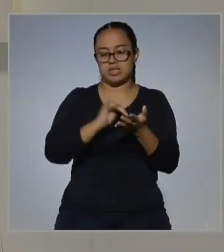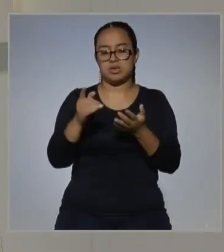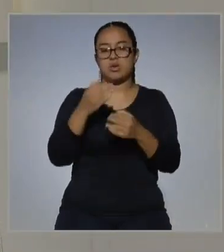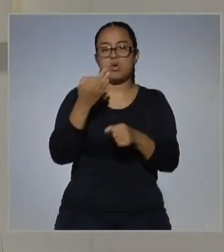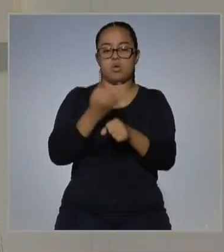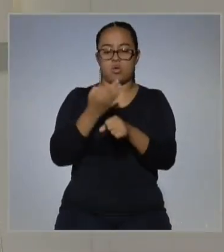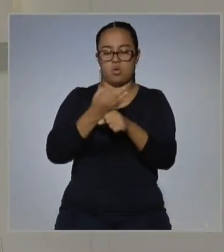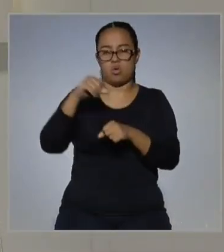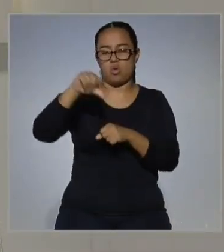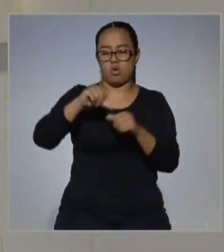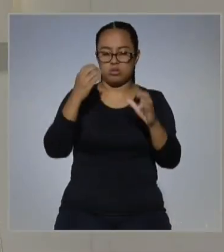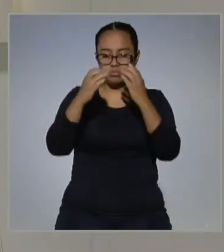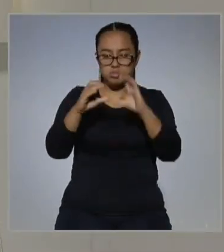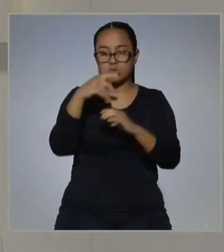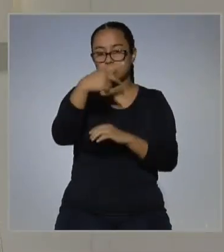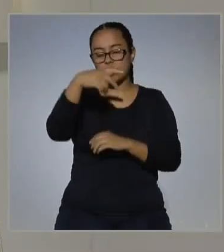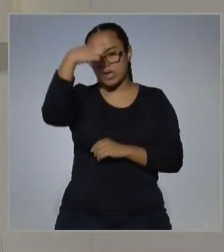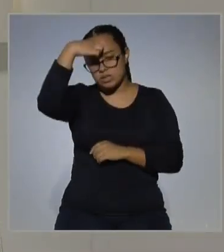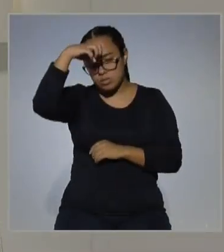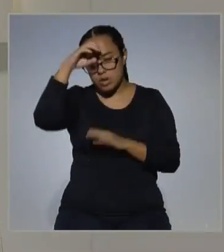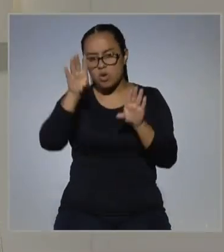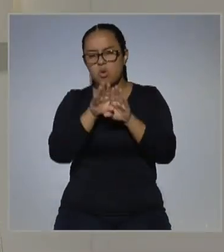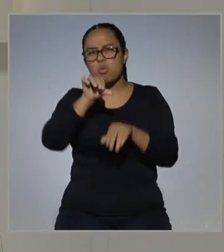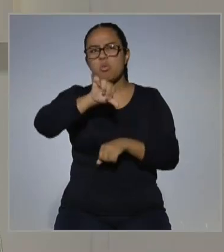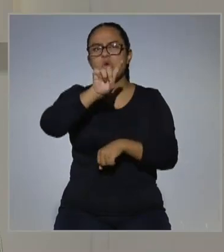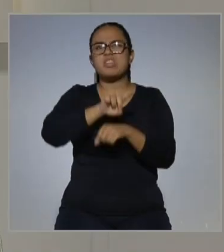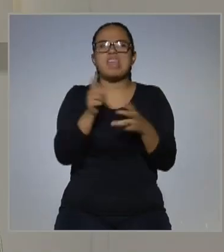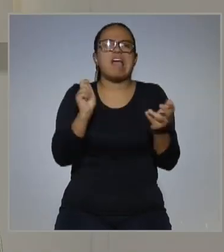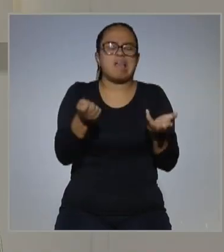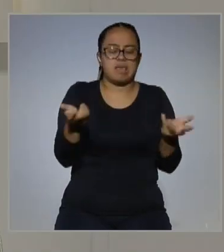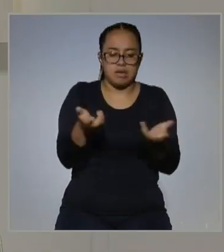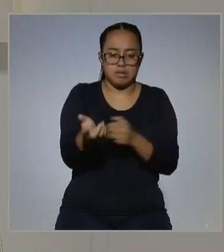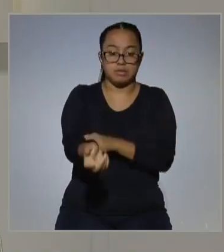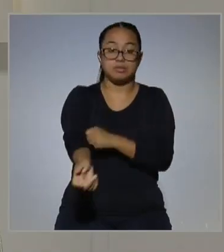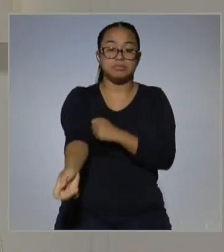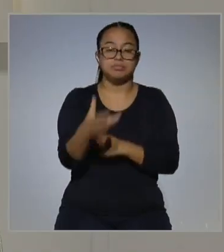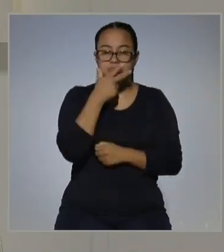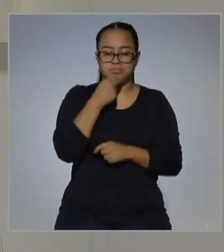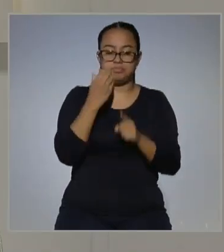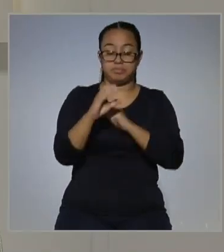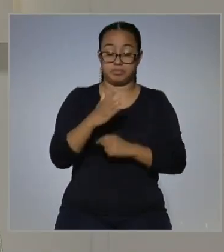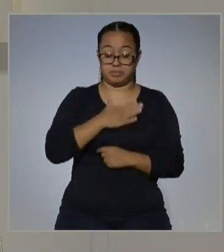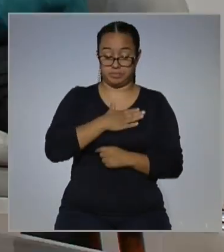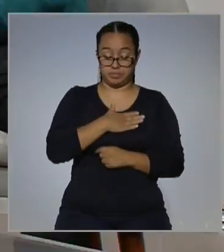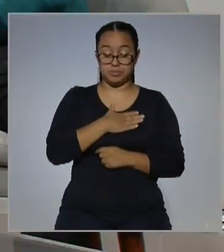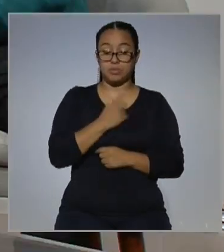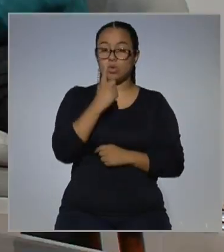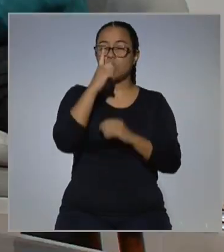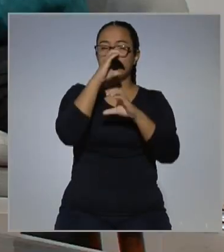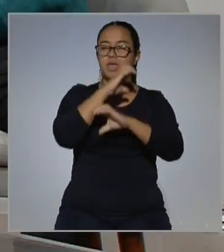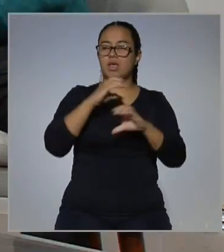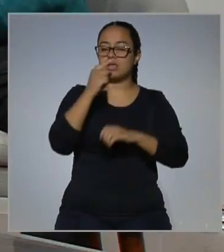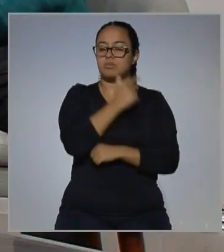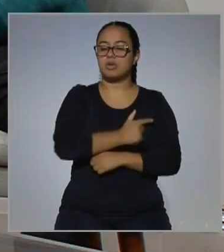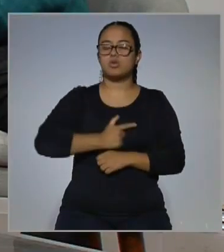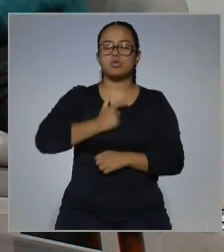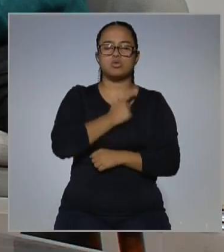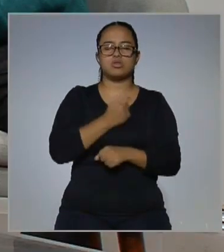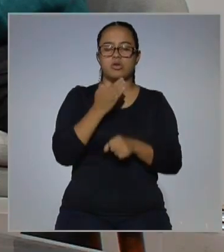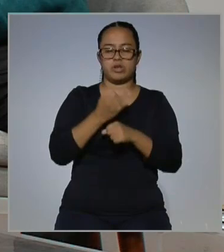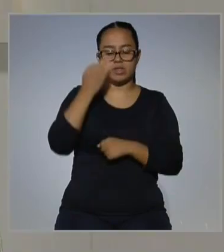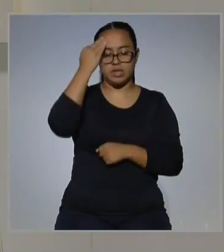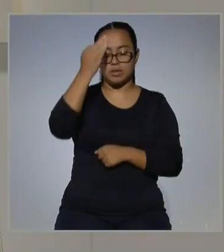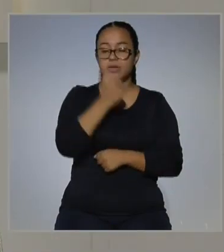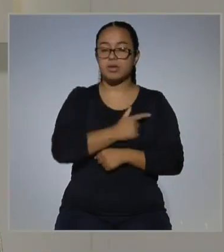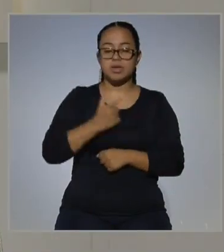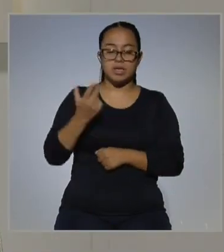el día de hoy sus experiencias y cómo celebran este día. Samuel nos dice: de forma personal, una de las canciones que me agrada mucho escuchar en esta